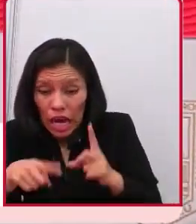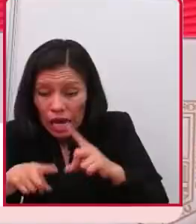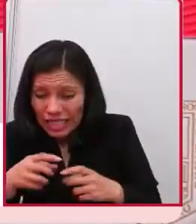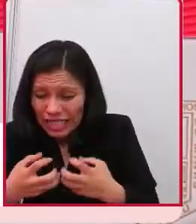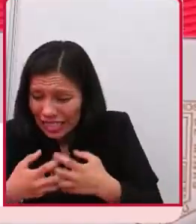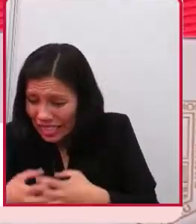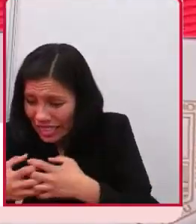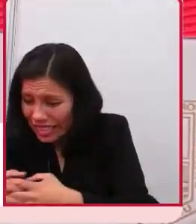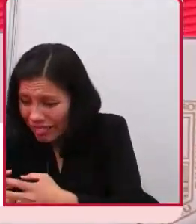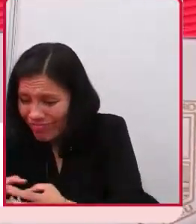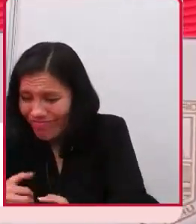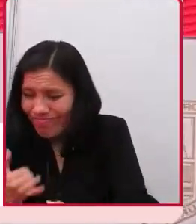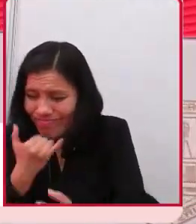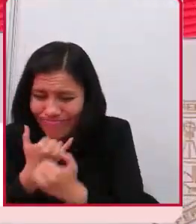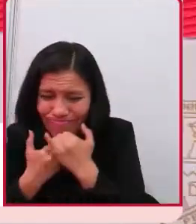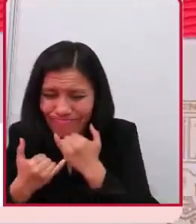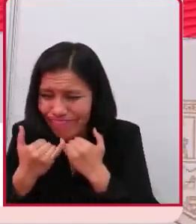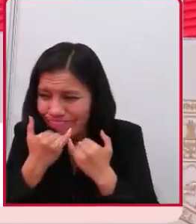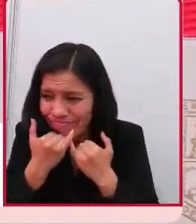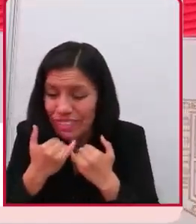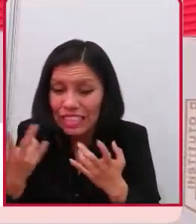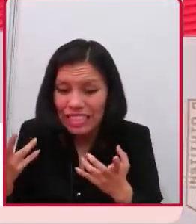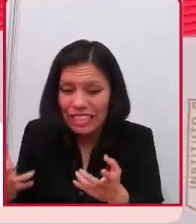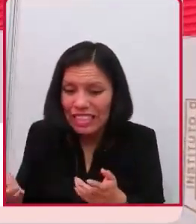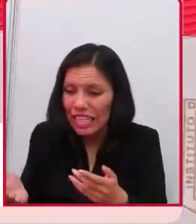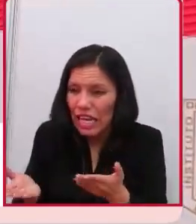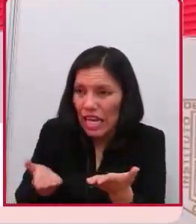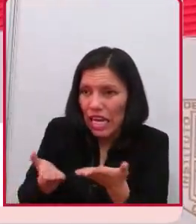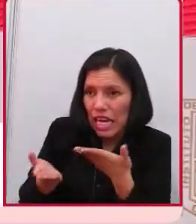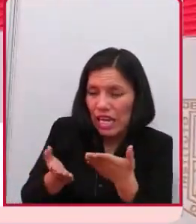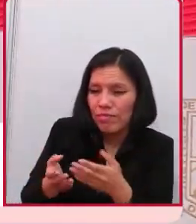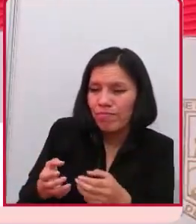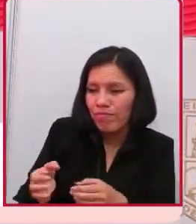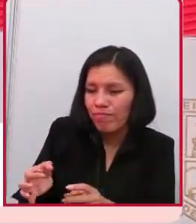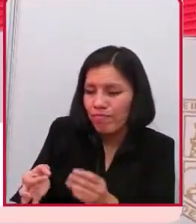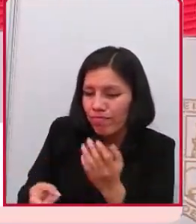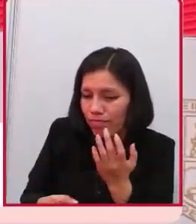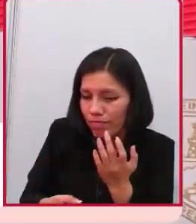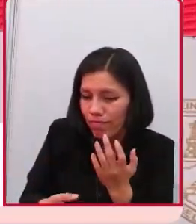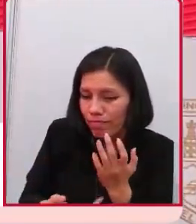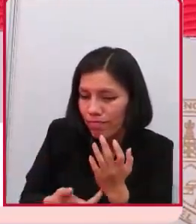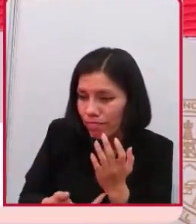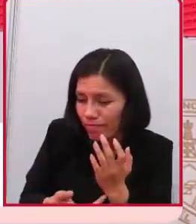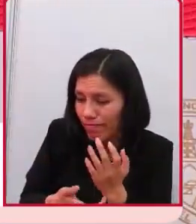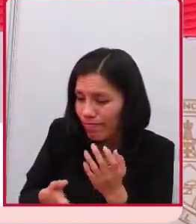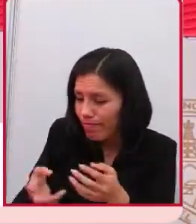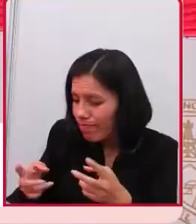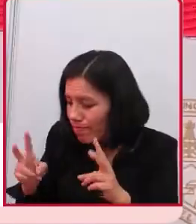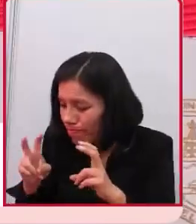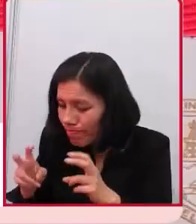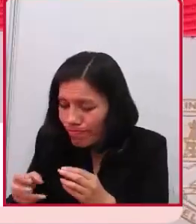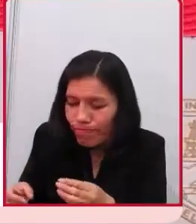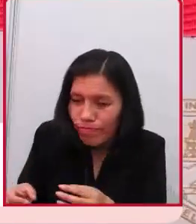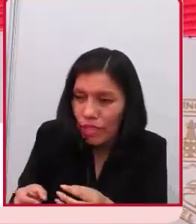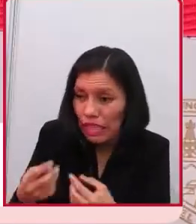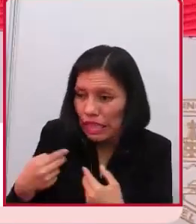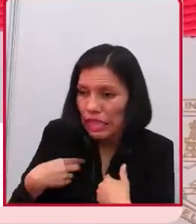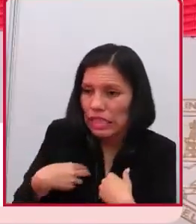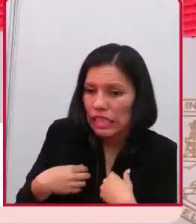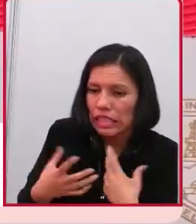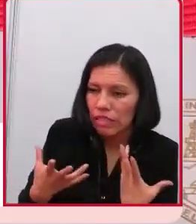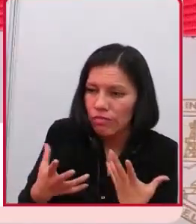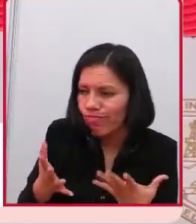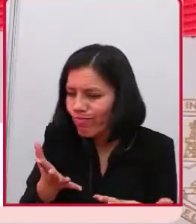fallan, y el equipo de servicios técnicos con el equipo de mina tienen que tomar el frente que